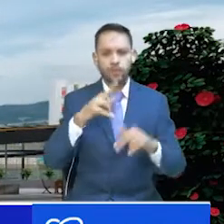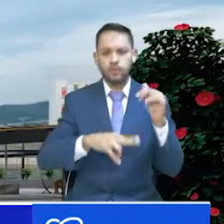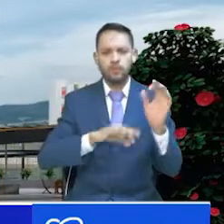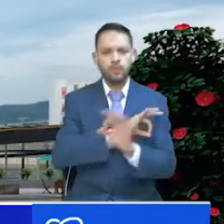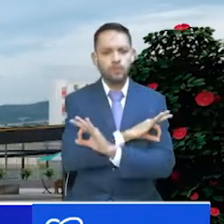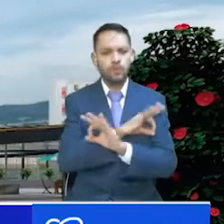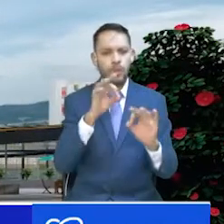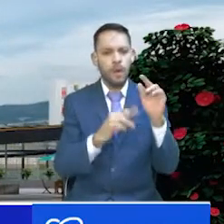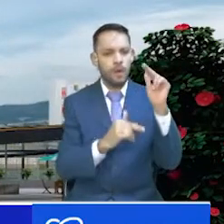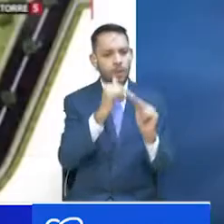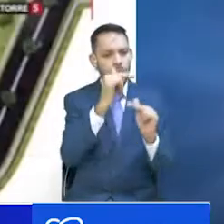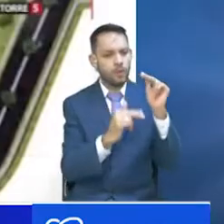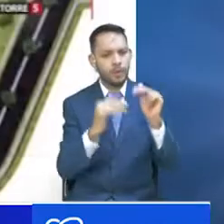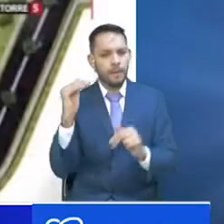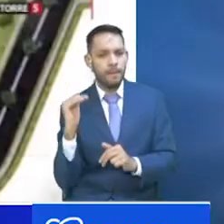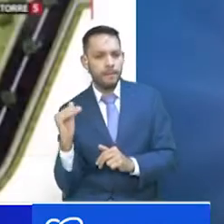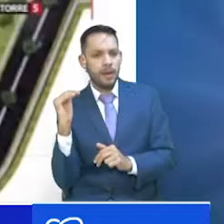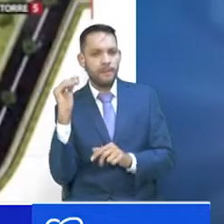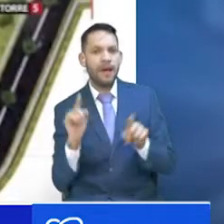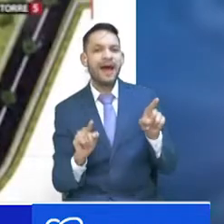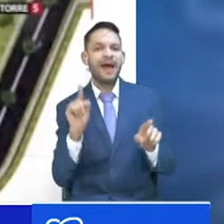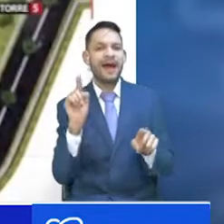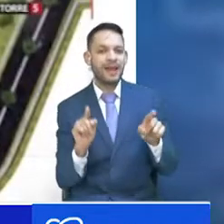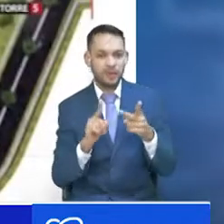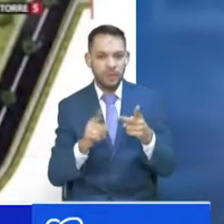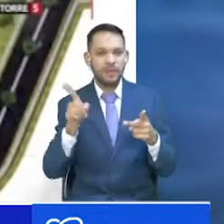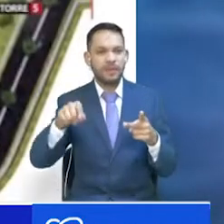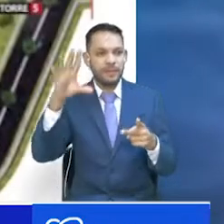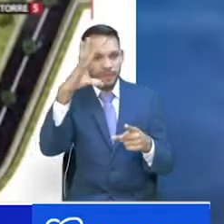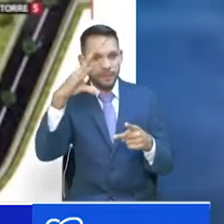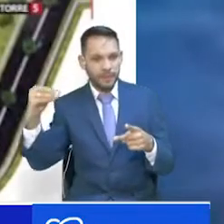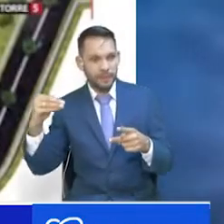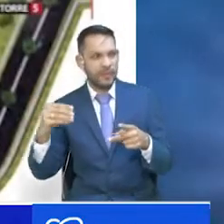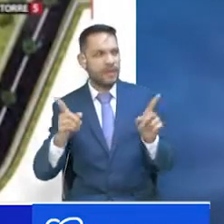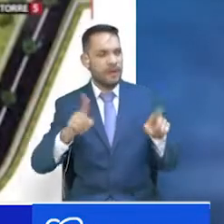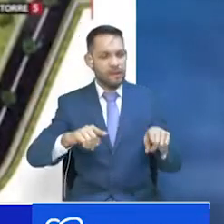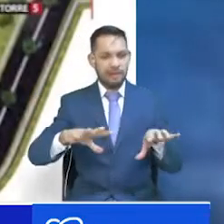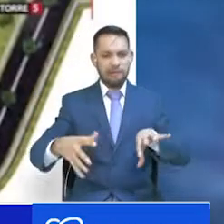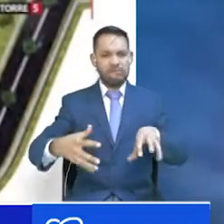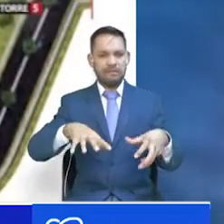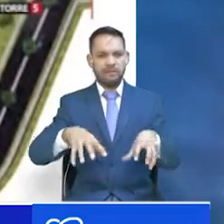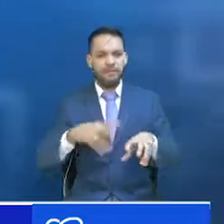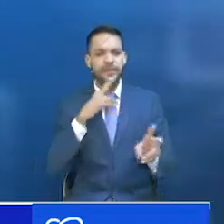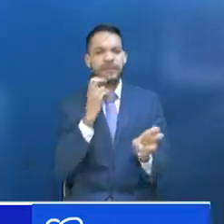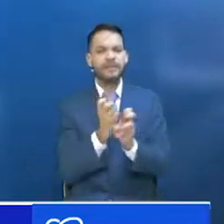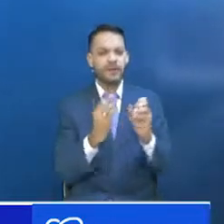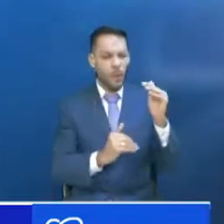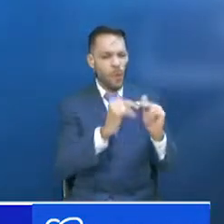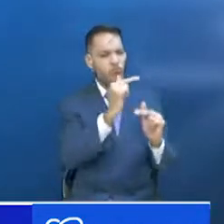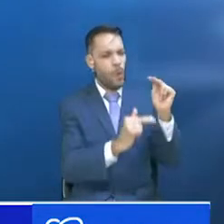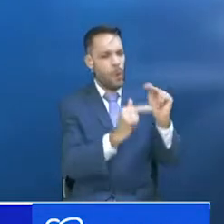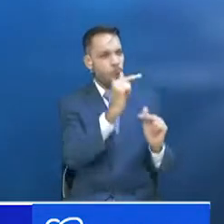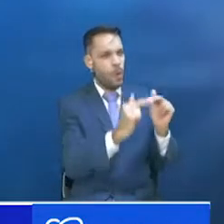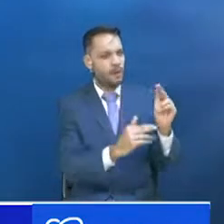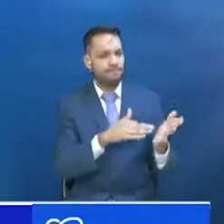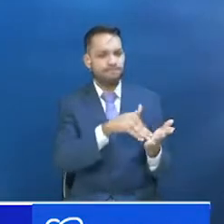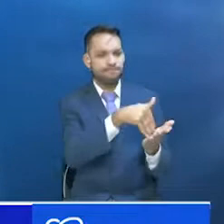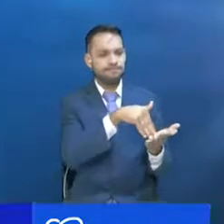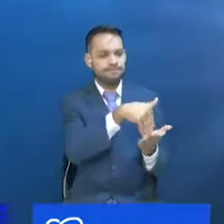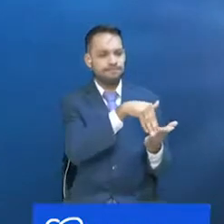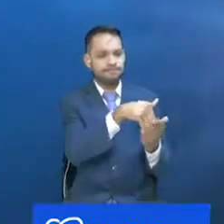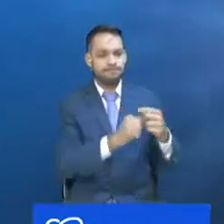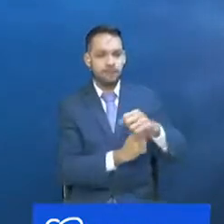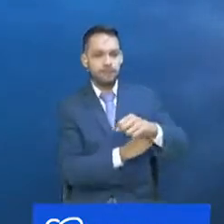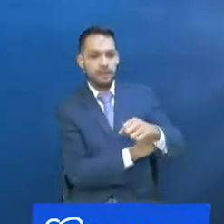algunos en el departamento del quindío presentan defectos de construcción una historia de cómo acabaron con los sueños de